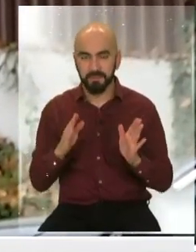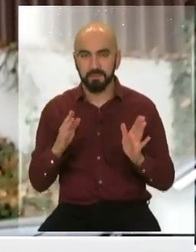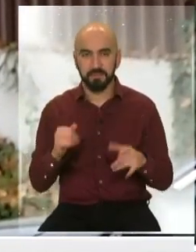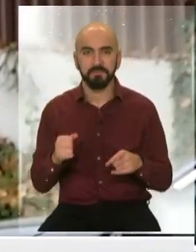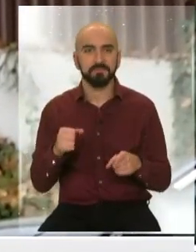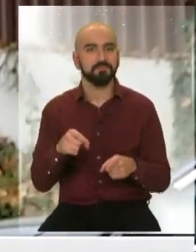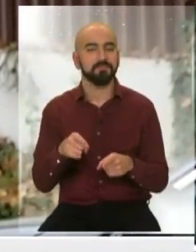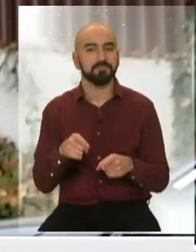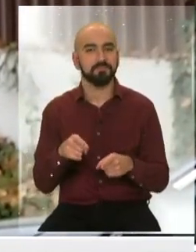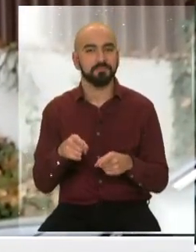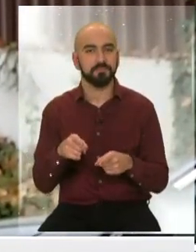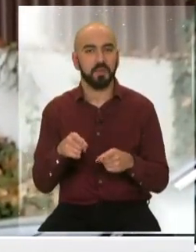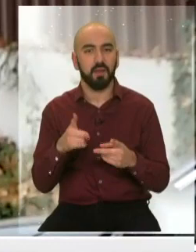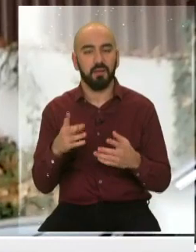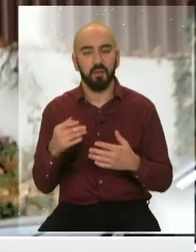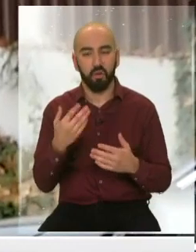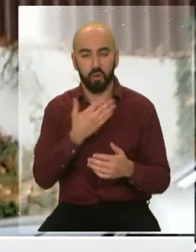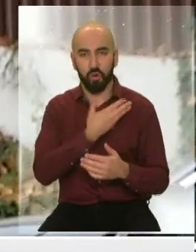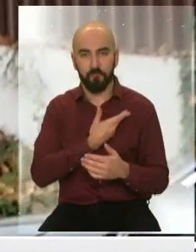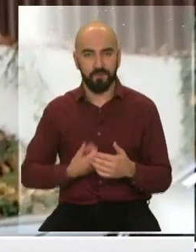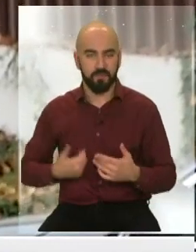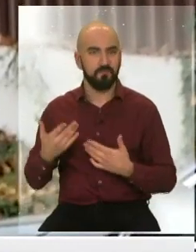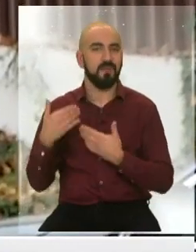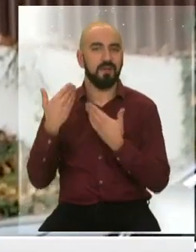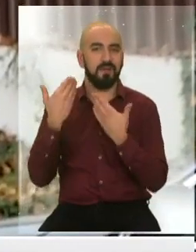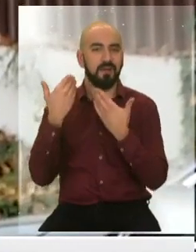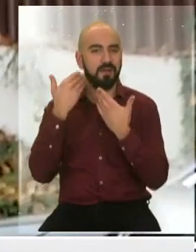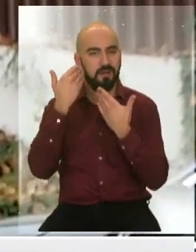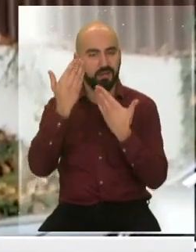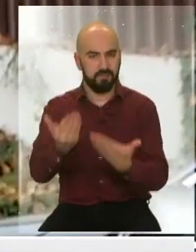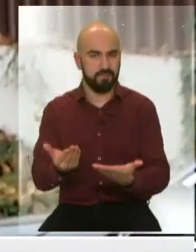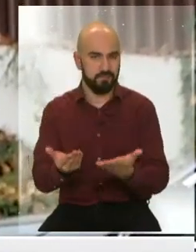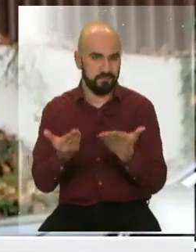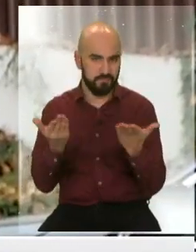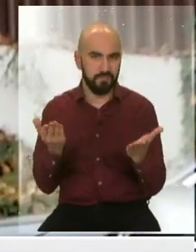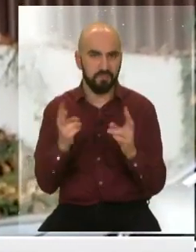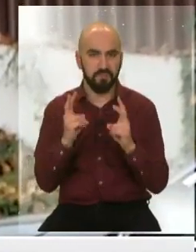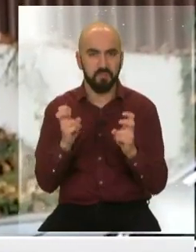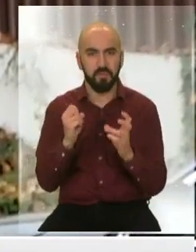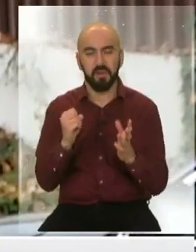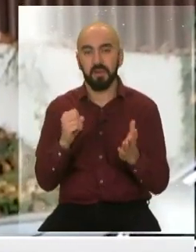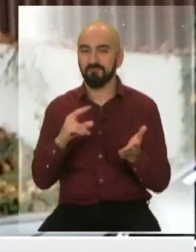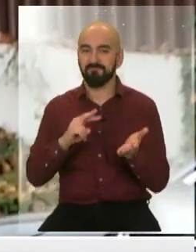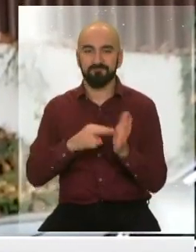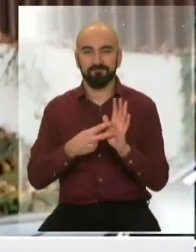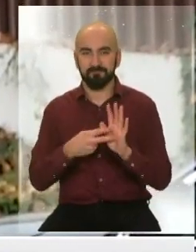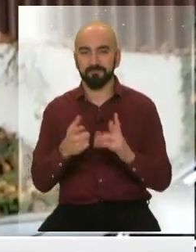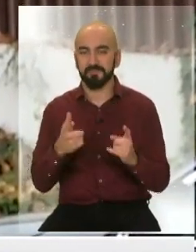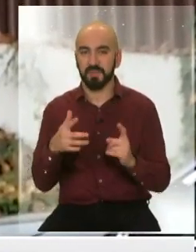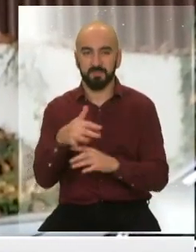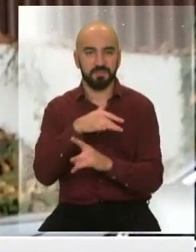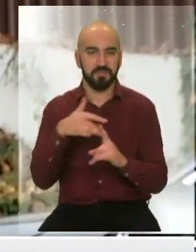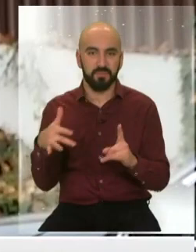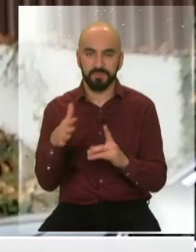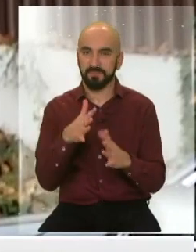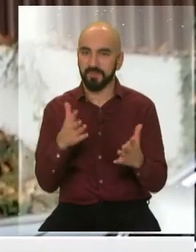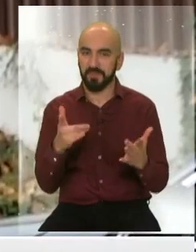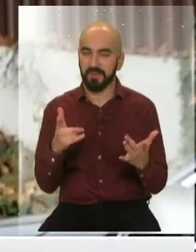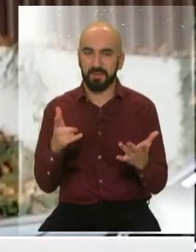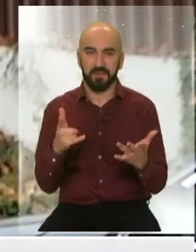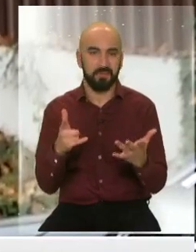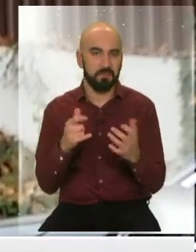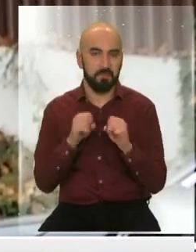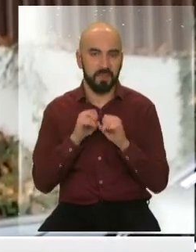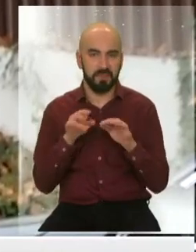ser entregadas por el gobierno para enfrentar obviamente una de las caras más trágicas que hemos conocido de esta pandemia, que